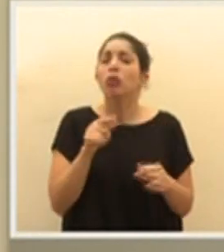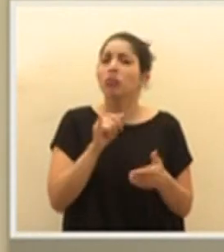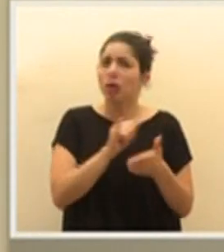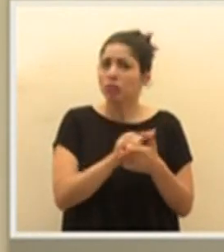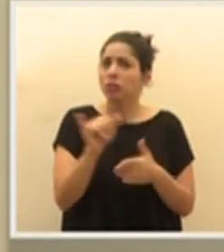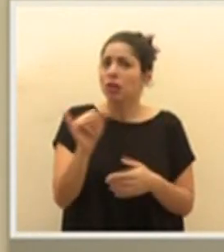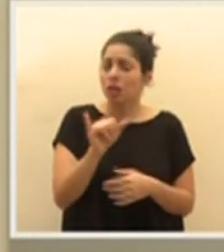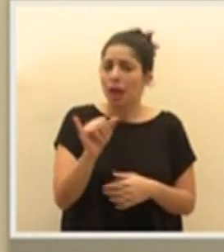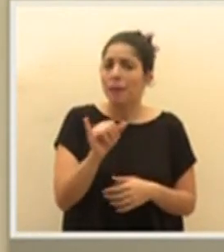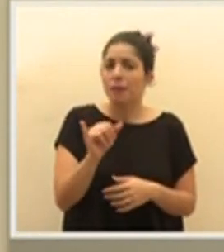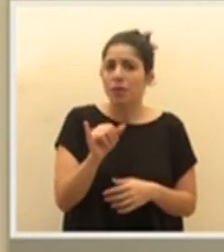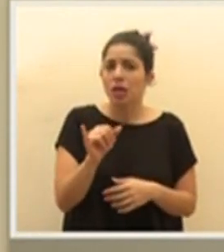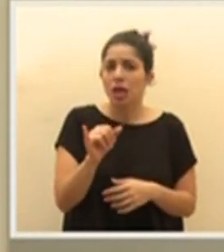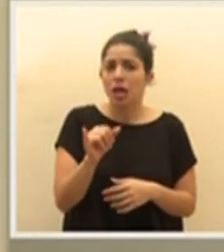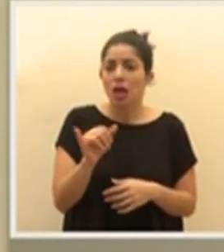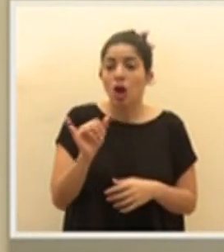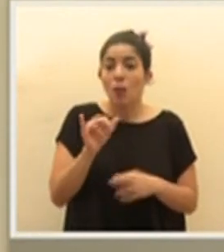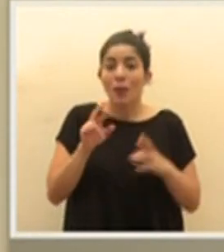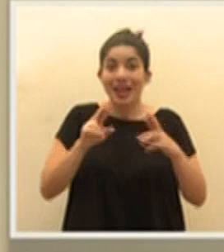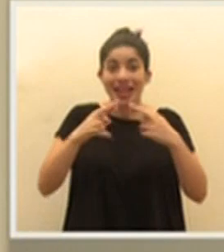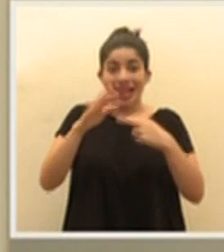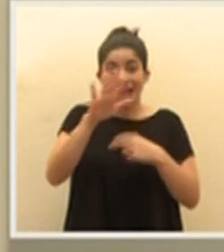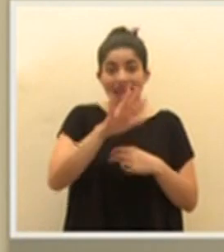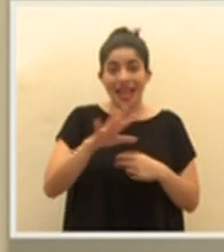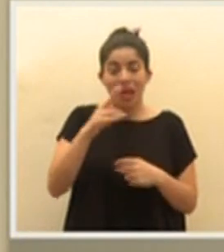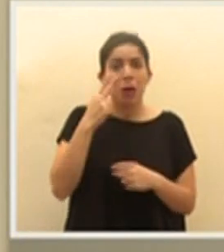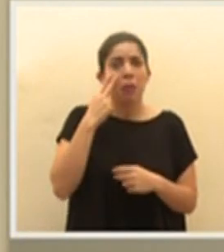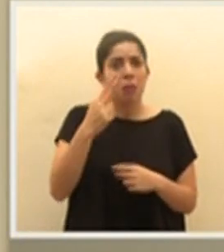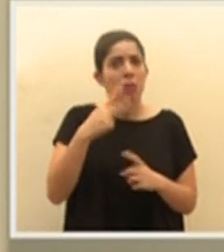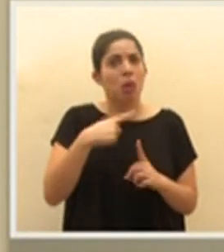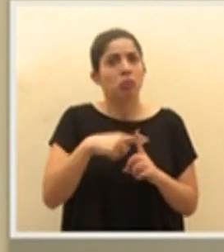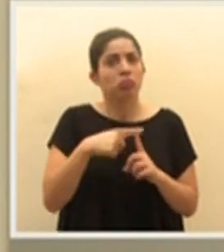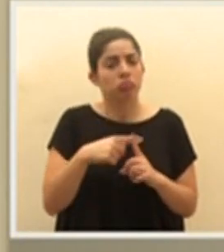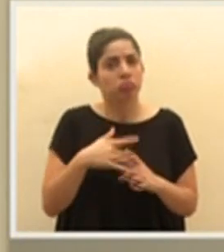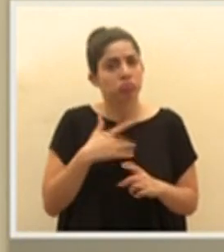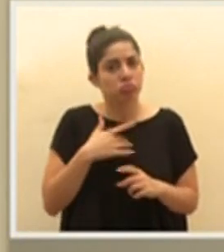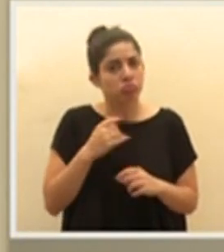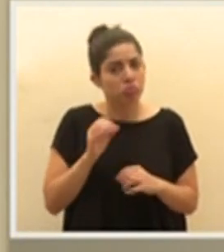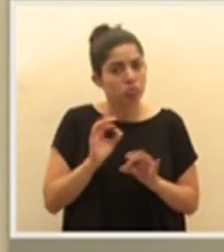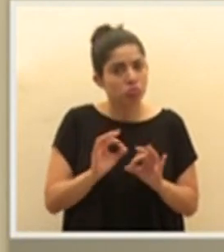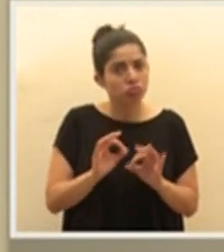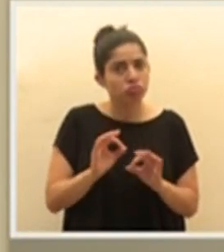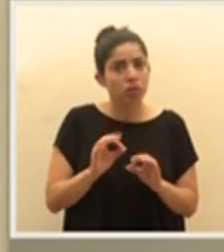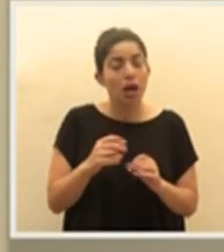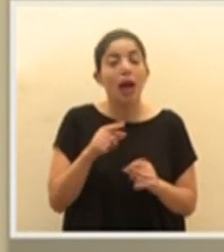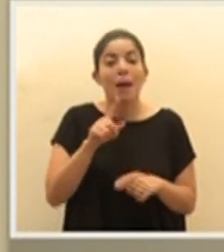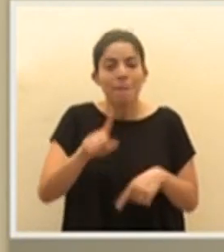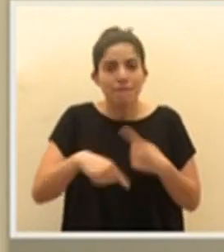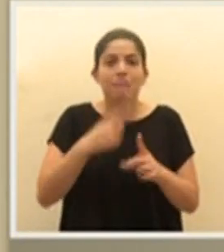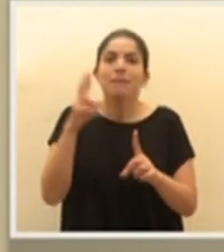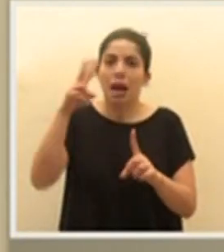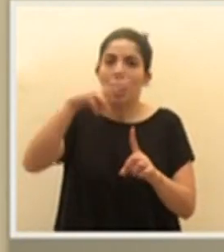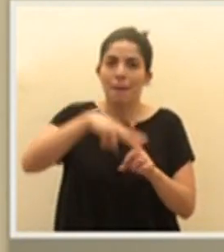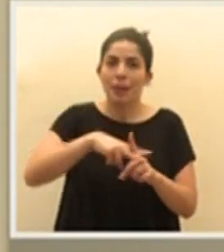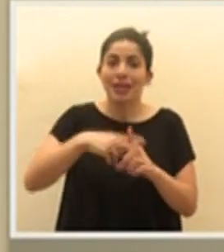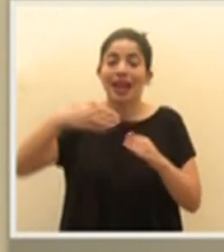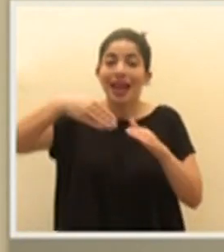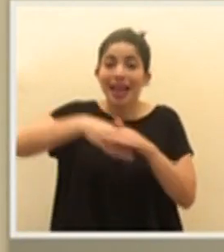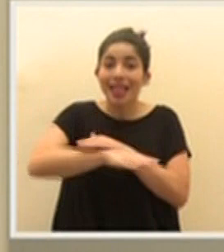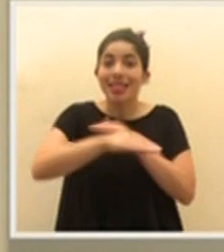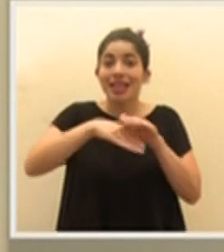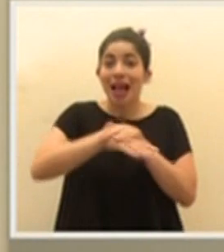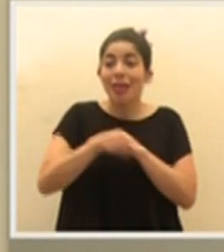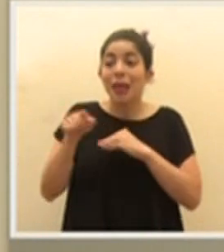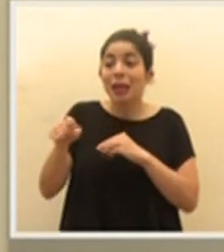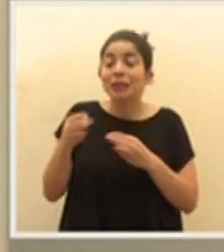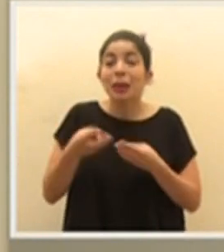sido una de las cosas que como región vemos con buenos ojos. Se va por lo tanto a implementar el ingreso de ese tipo